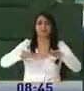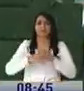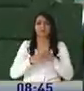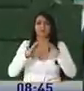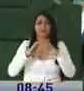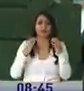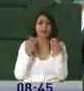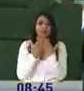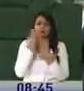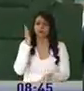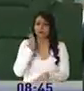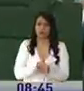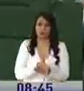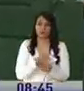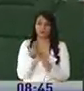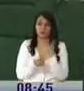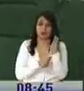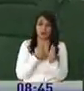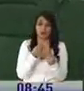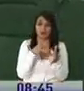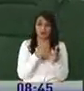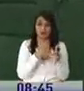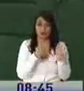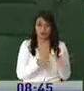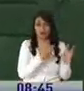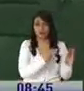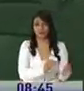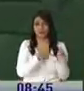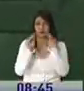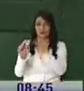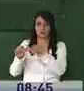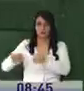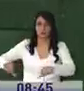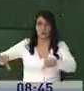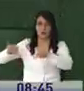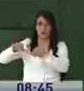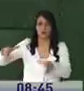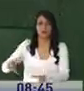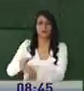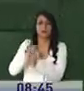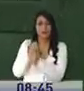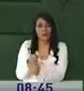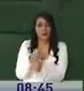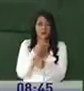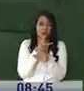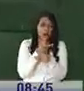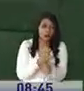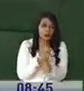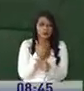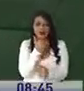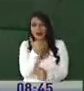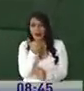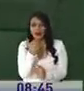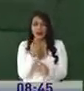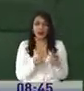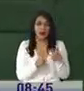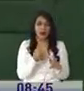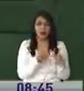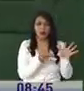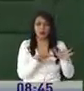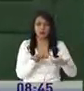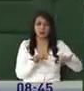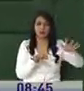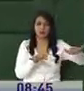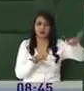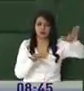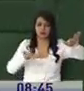clases lo que se hizo es trasladar de los estudiantes a un aula segura para prevenir en el casos de que algún asentamiento por la